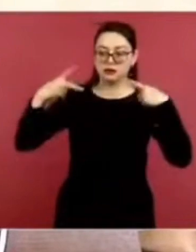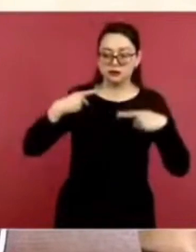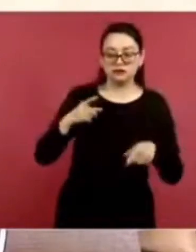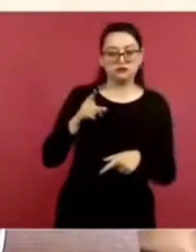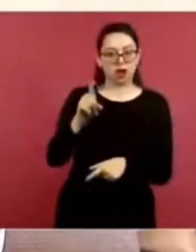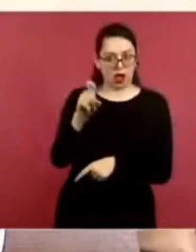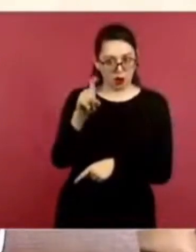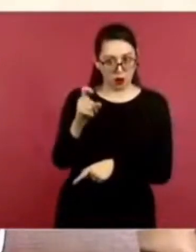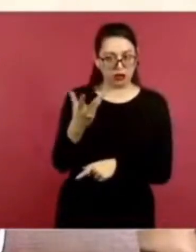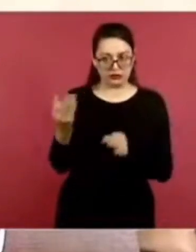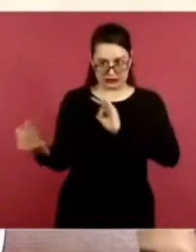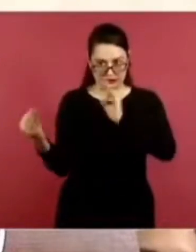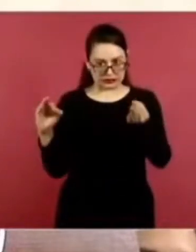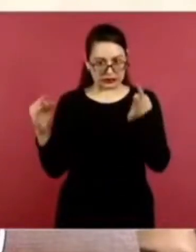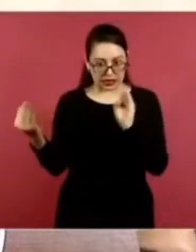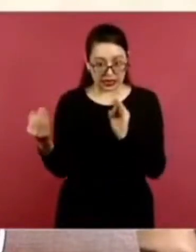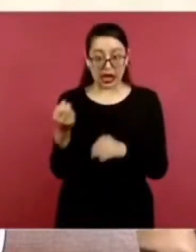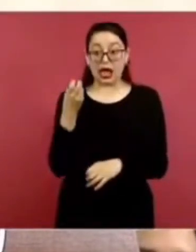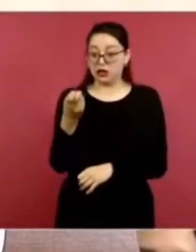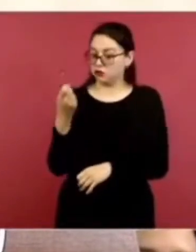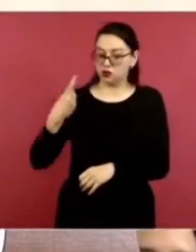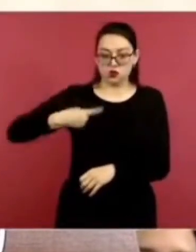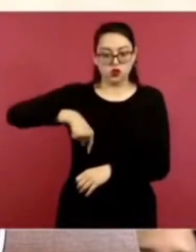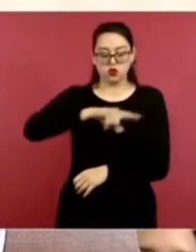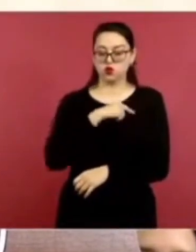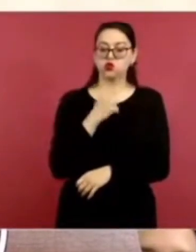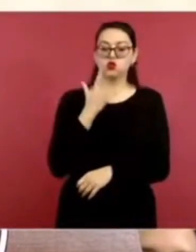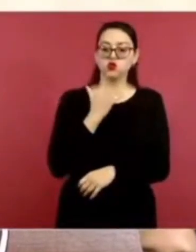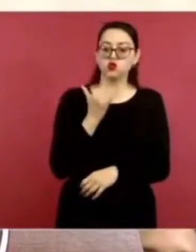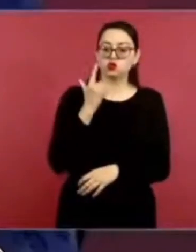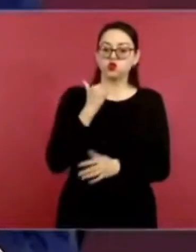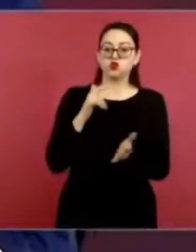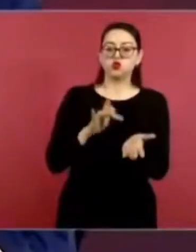apoyando con todo. En el caso